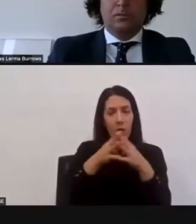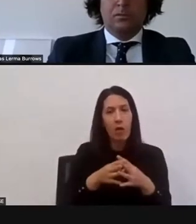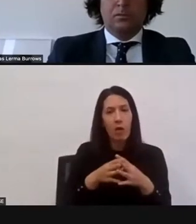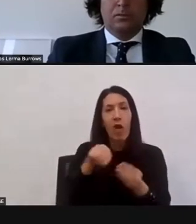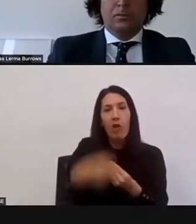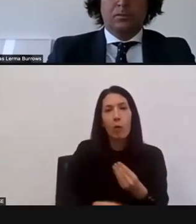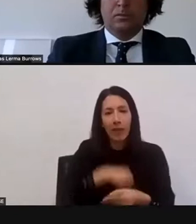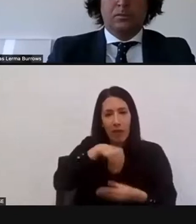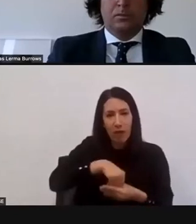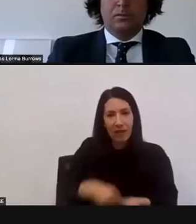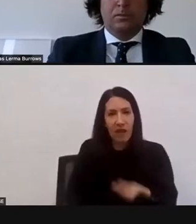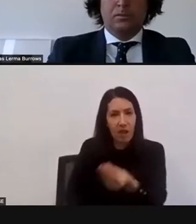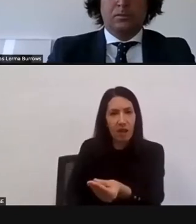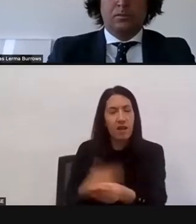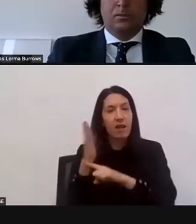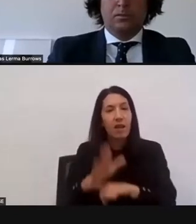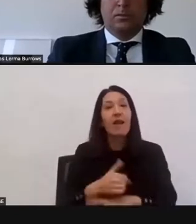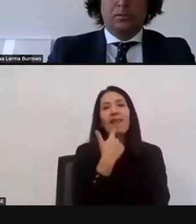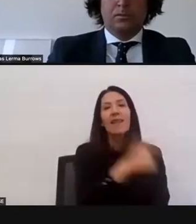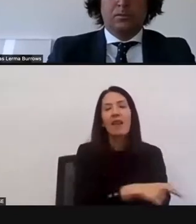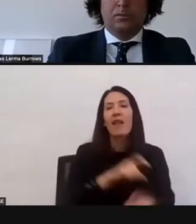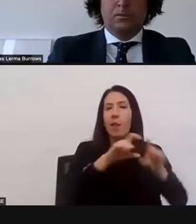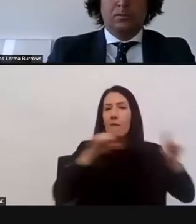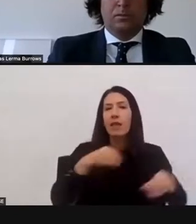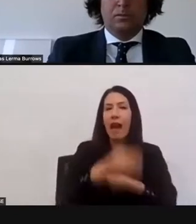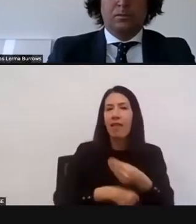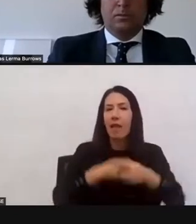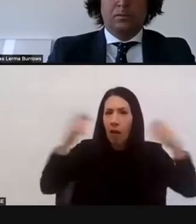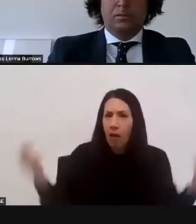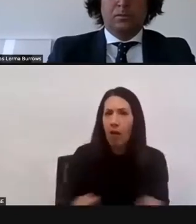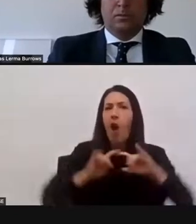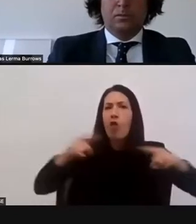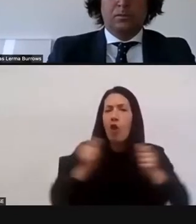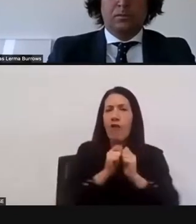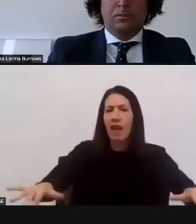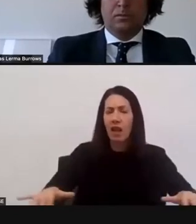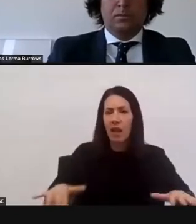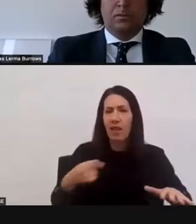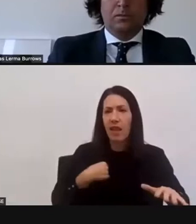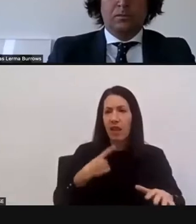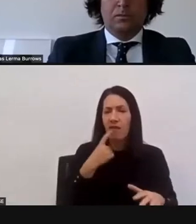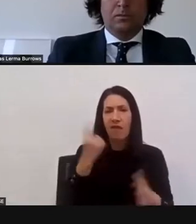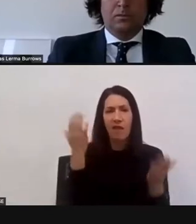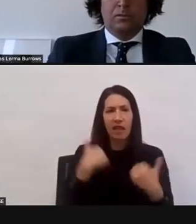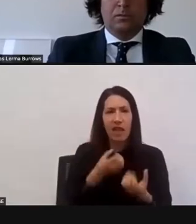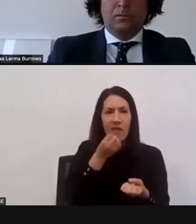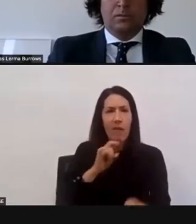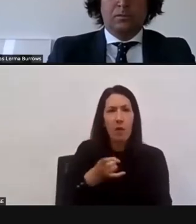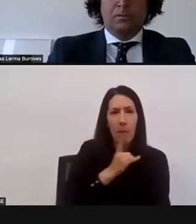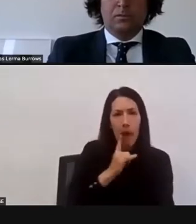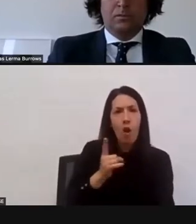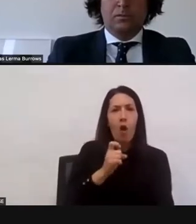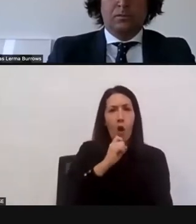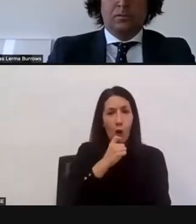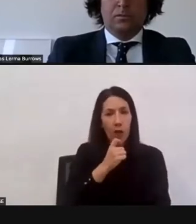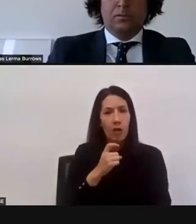en donde está acusando a la compañía de amplificar el odio y la desinformación. Esto no es nuevo, pero está